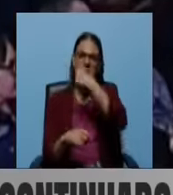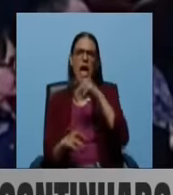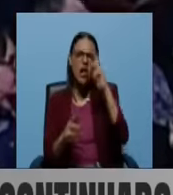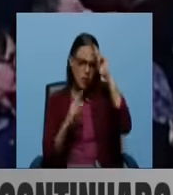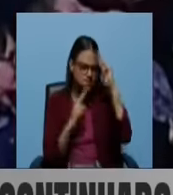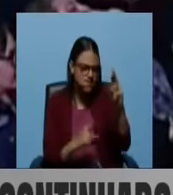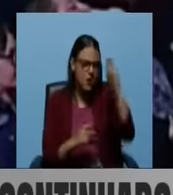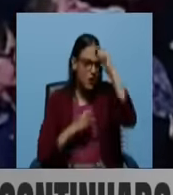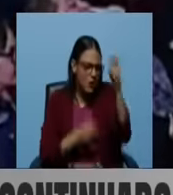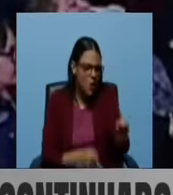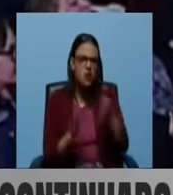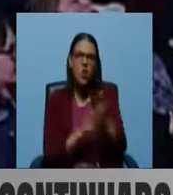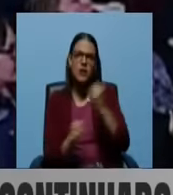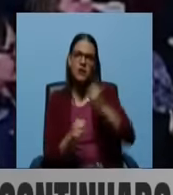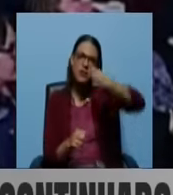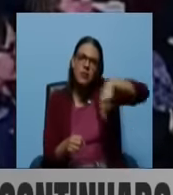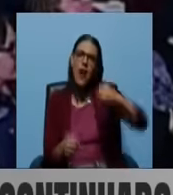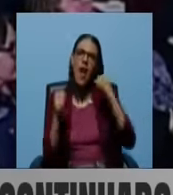reconocen.